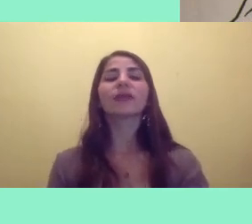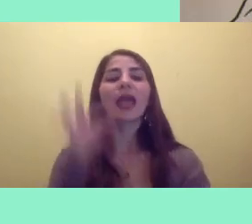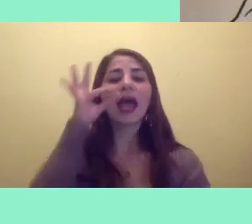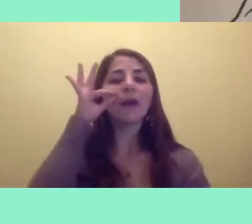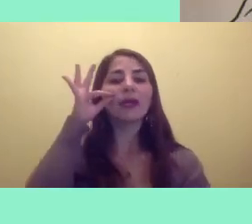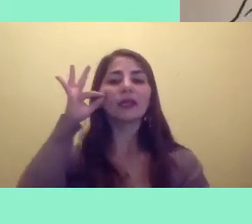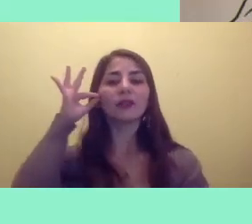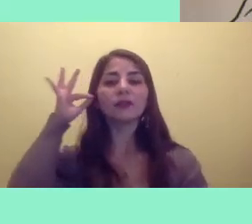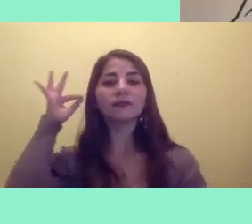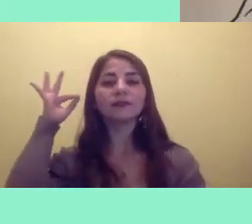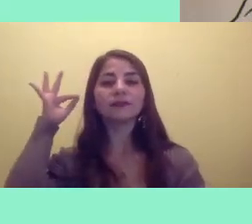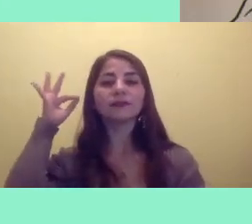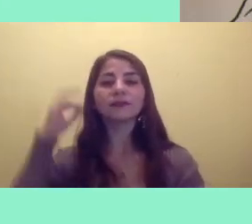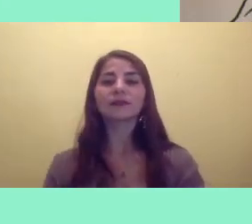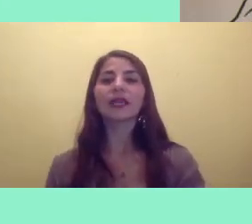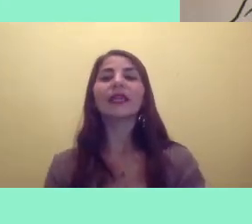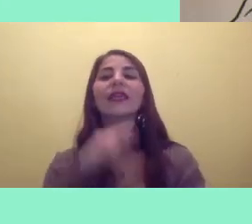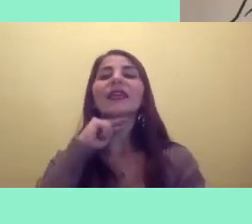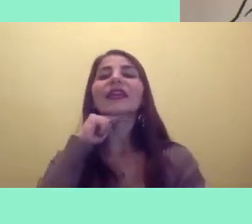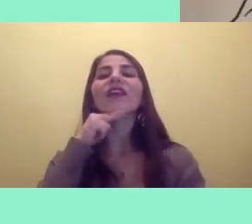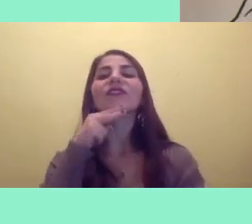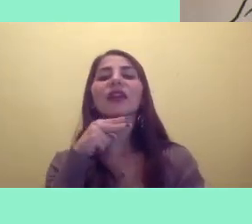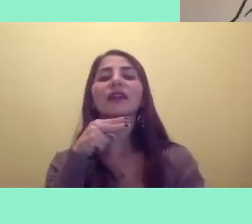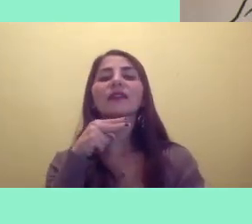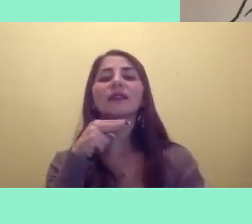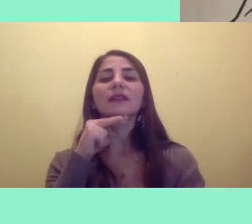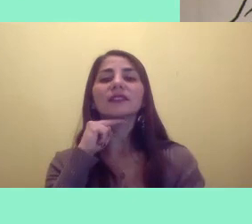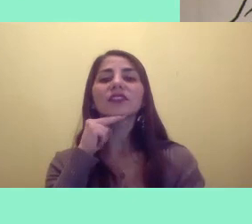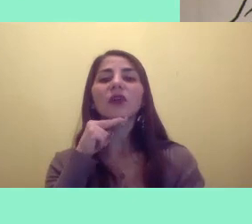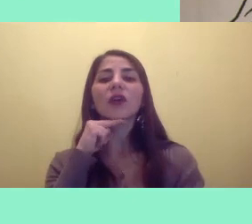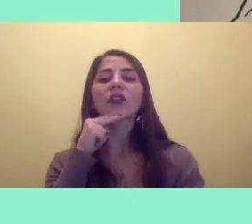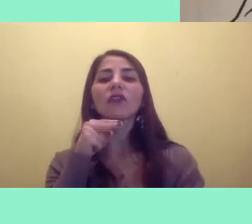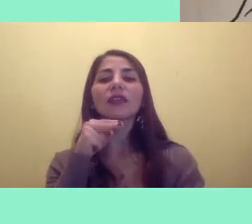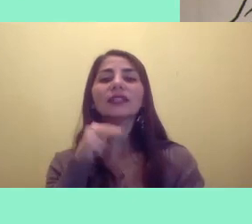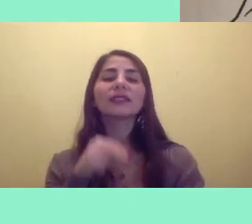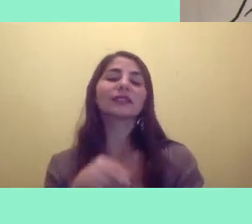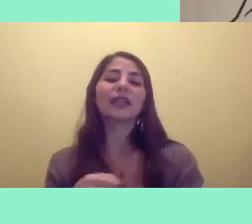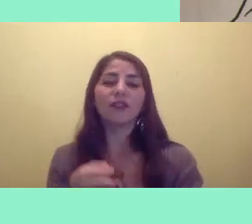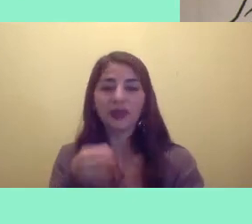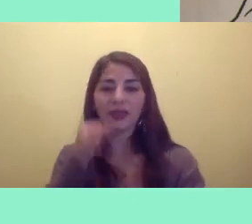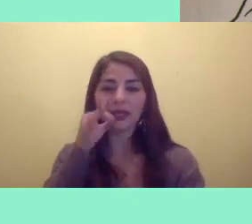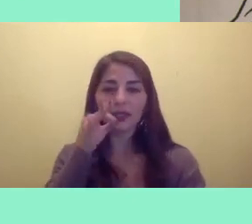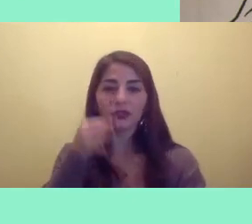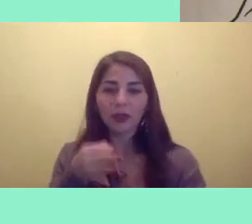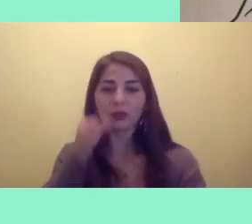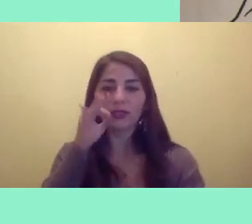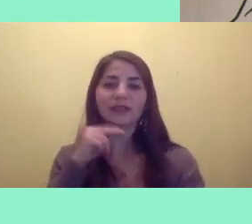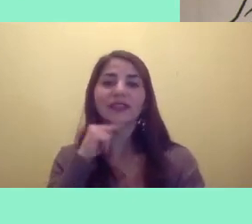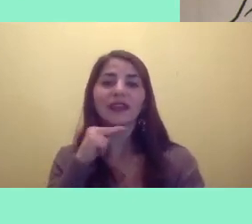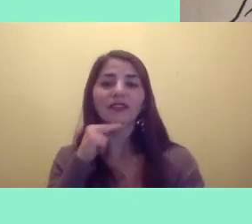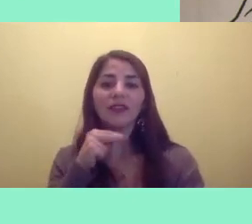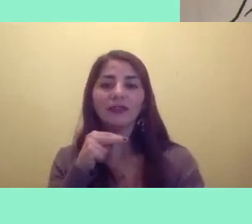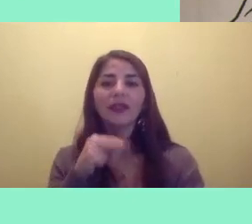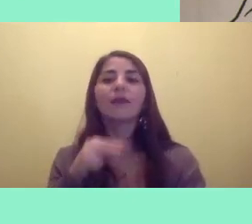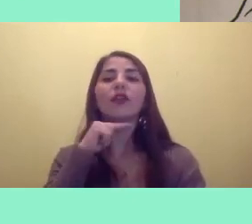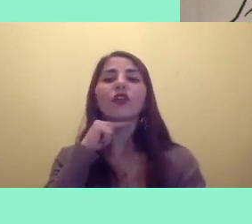dientes. Amarillo y café. Si yo lo hago 2 veces, es el café de que quiero tomar una